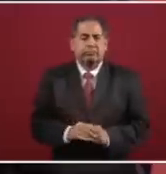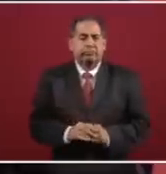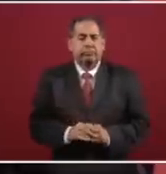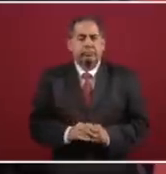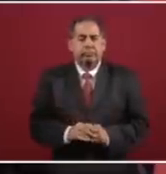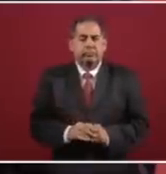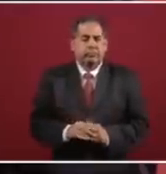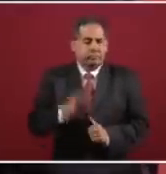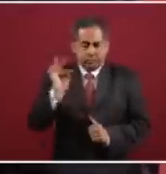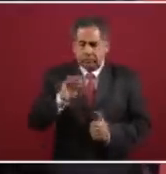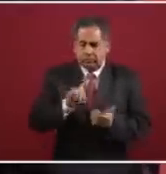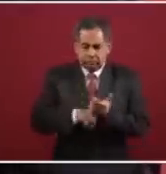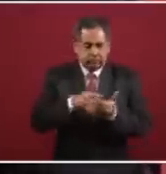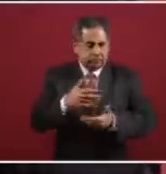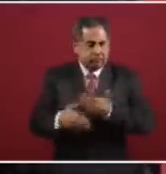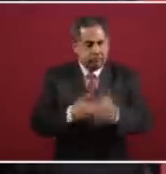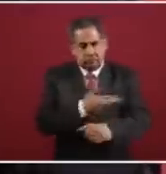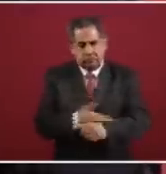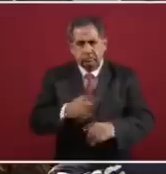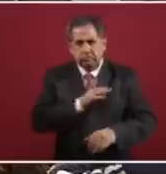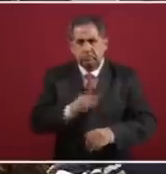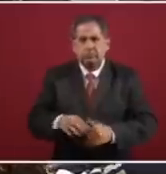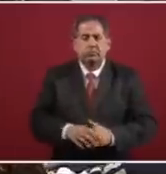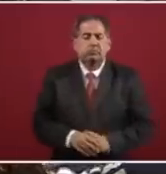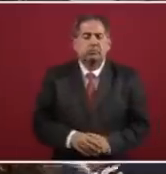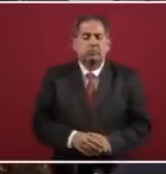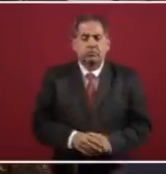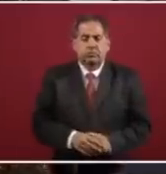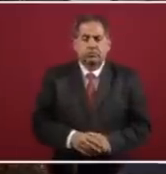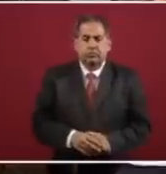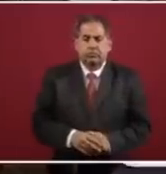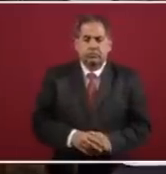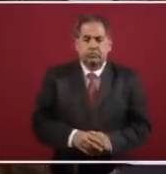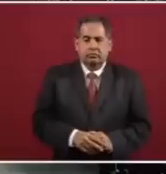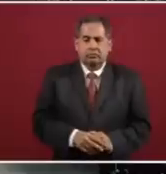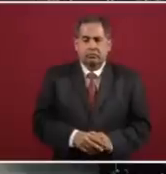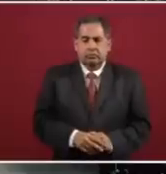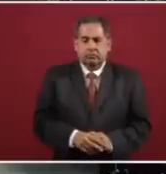okay. Y se procede. Gracias.